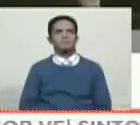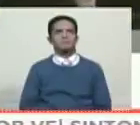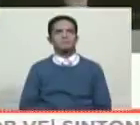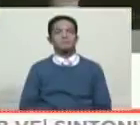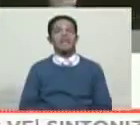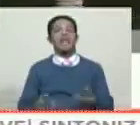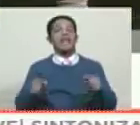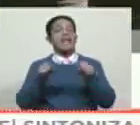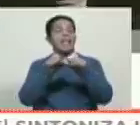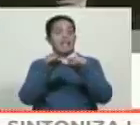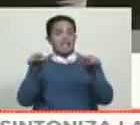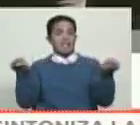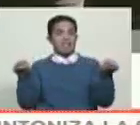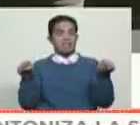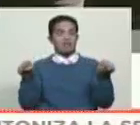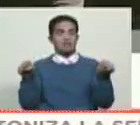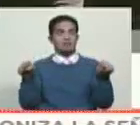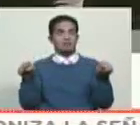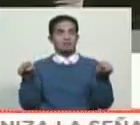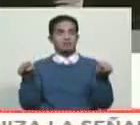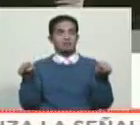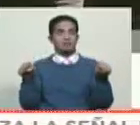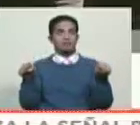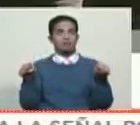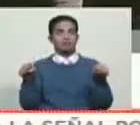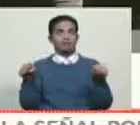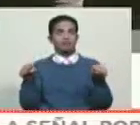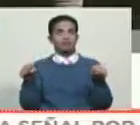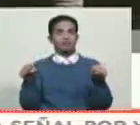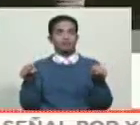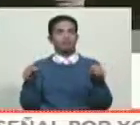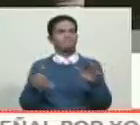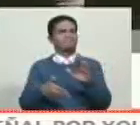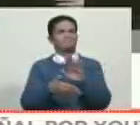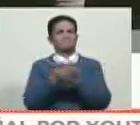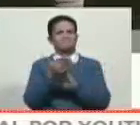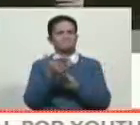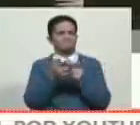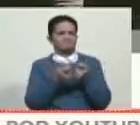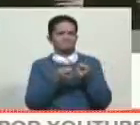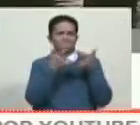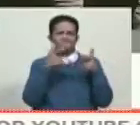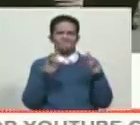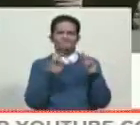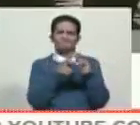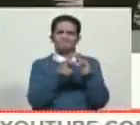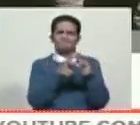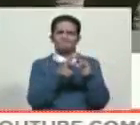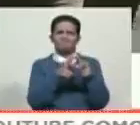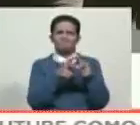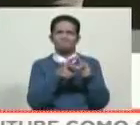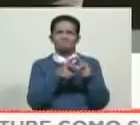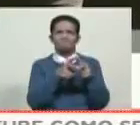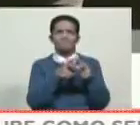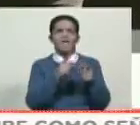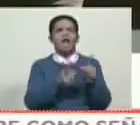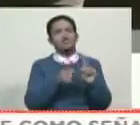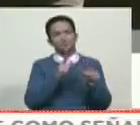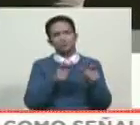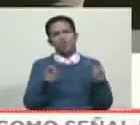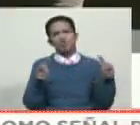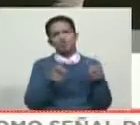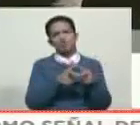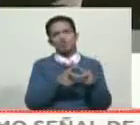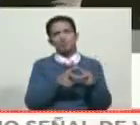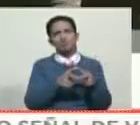Ellos se fueron en representaciones muy escuálidas, algunos cuarteles y unidades militares,